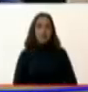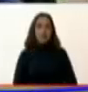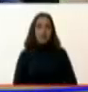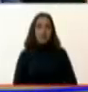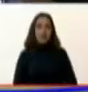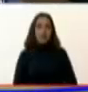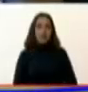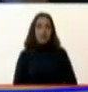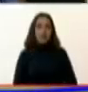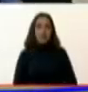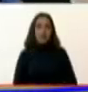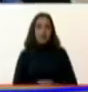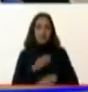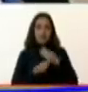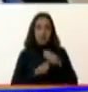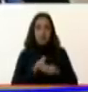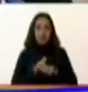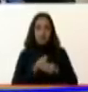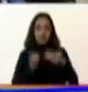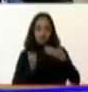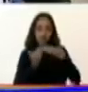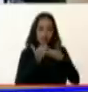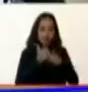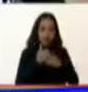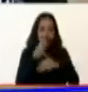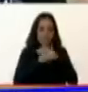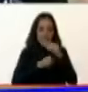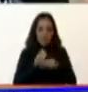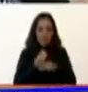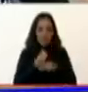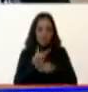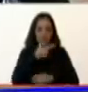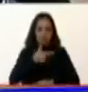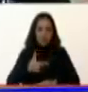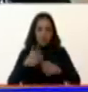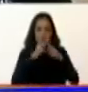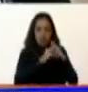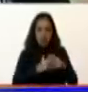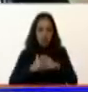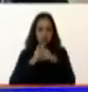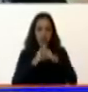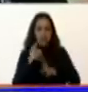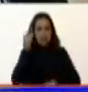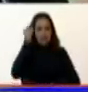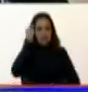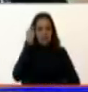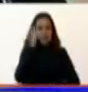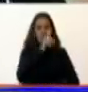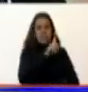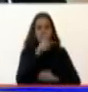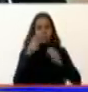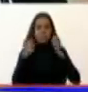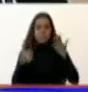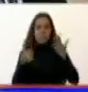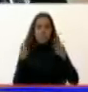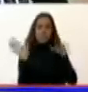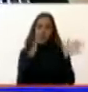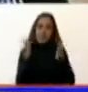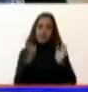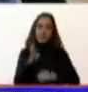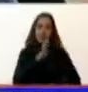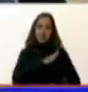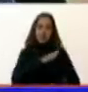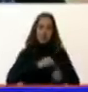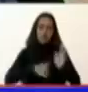para tratar de esconder lo que está haciendo la gente en Estados Unidos, el día 16 de marzo tuvimos la